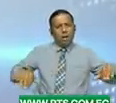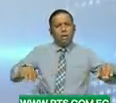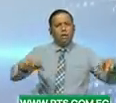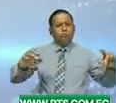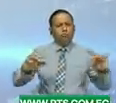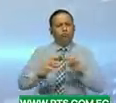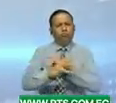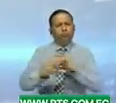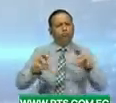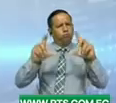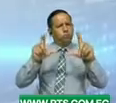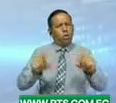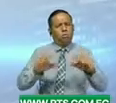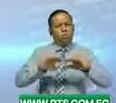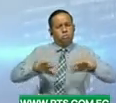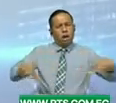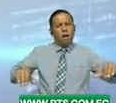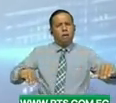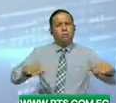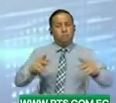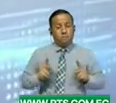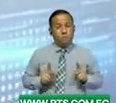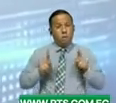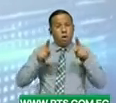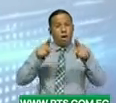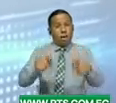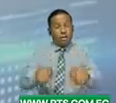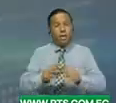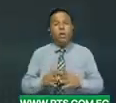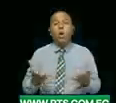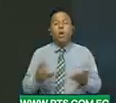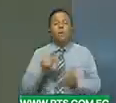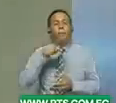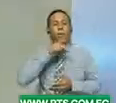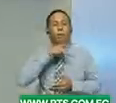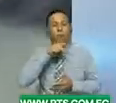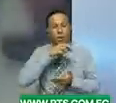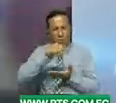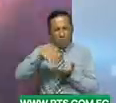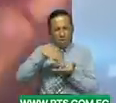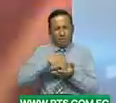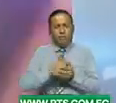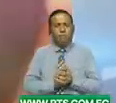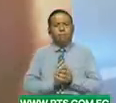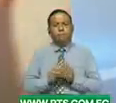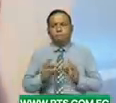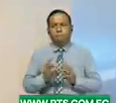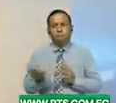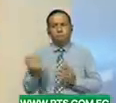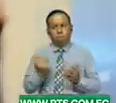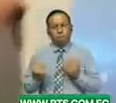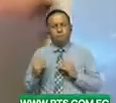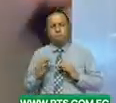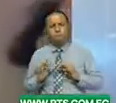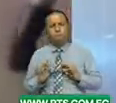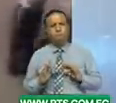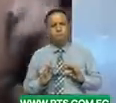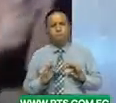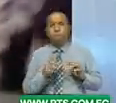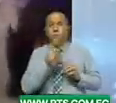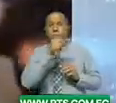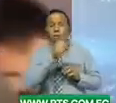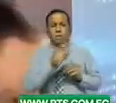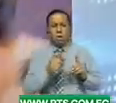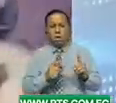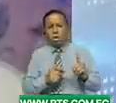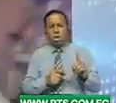en el puente peatonal La Rotonda, en Puerto Viejo, provincia de Manabí, donde procedieron a ejecutar acciones arriesgadas y neutralizaron al